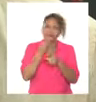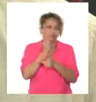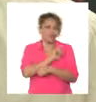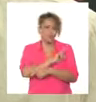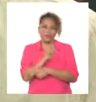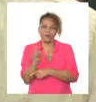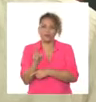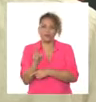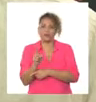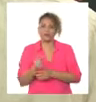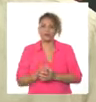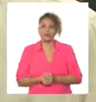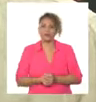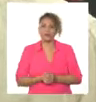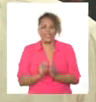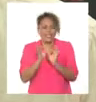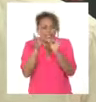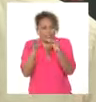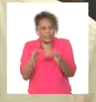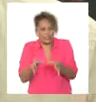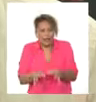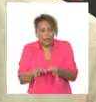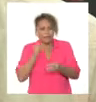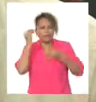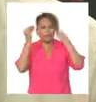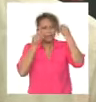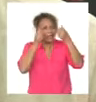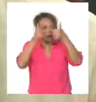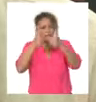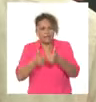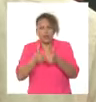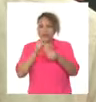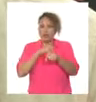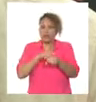exacta, muy bien pensado, casi